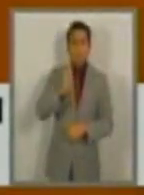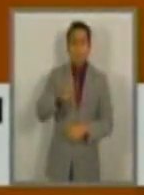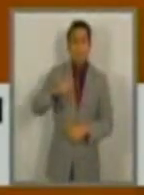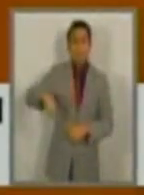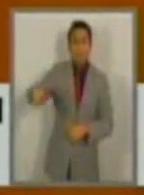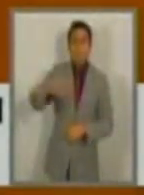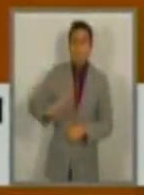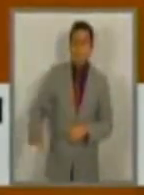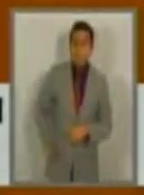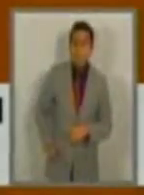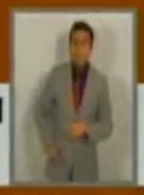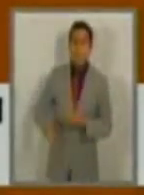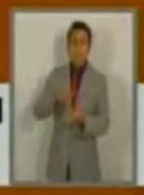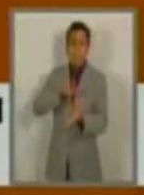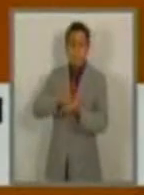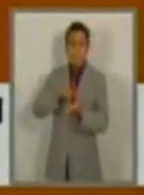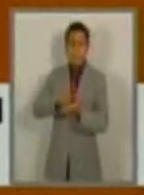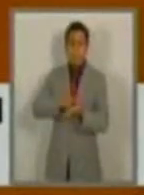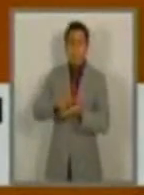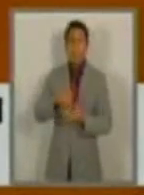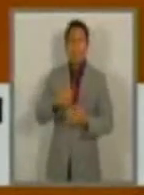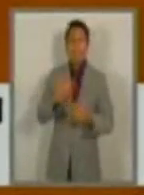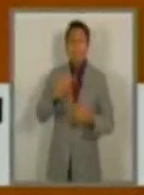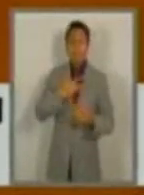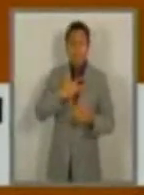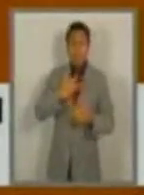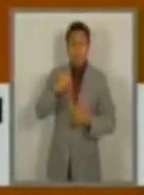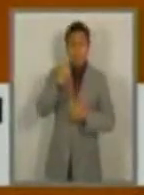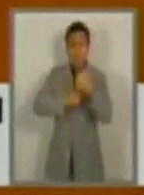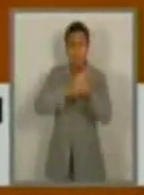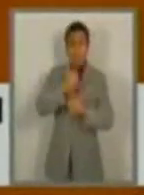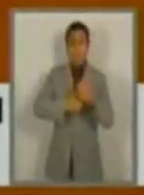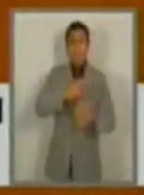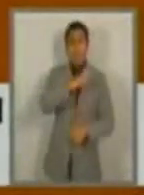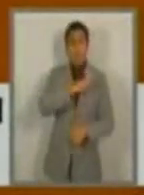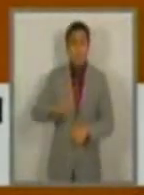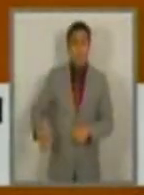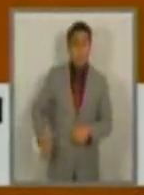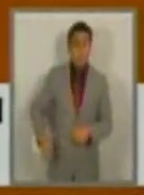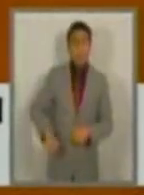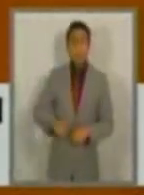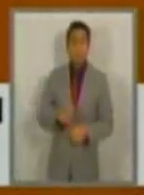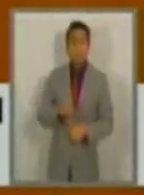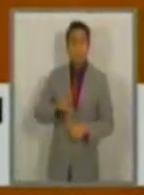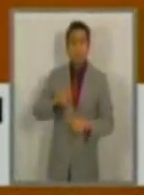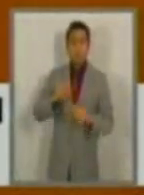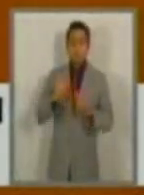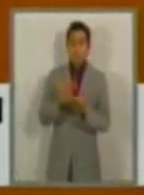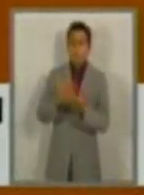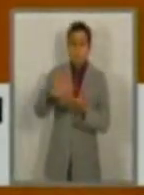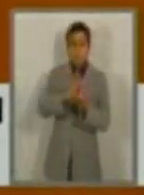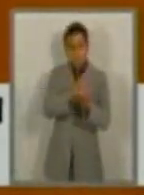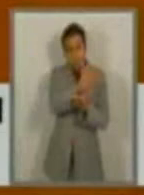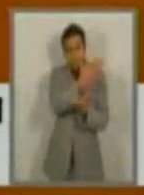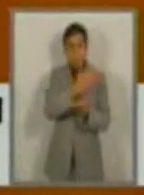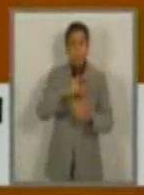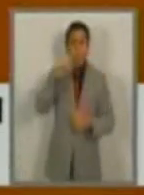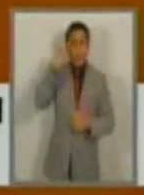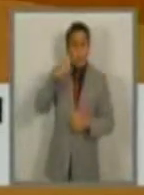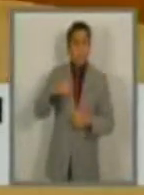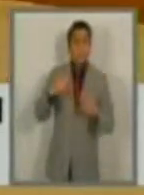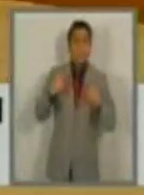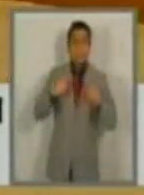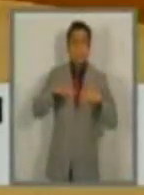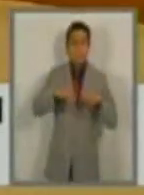servidores públicos en las elecciones, ofreciendo mayor certeza jurídica a todos los sujetos obligados y para la sociedad en